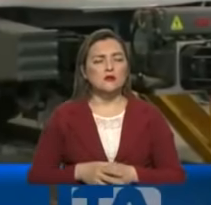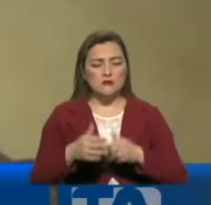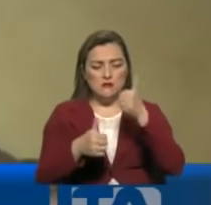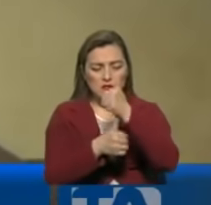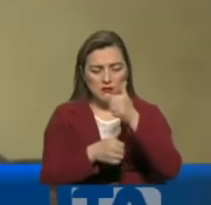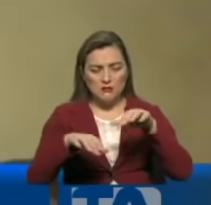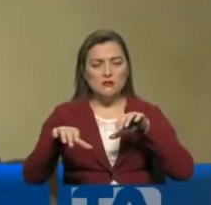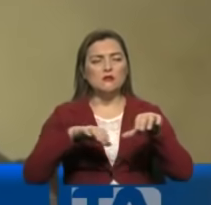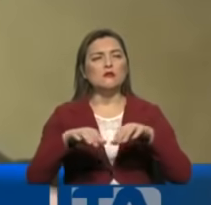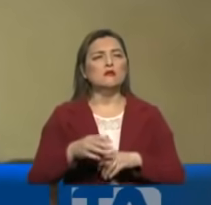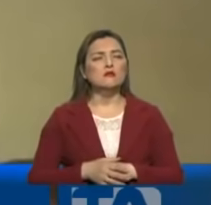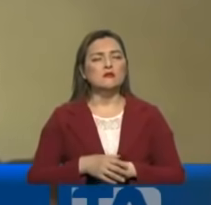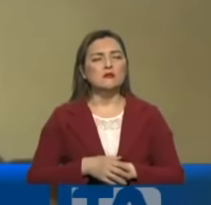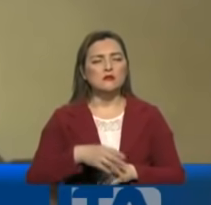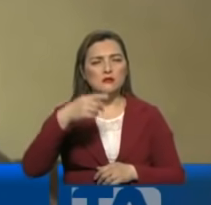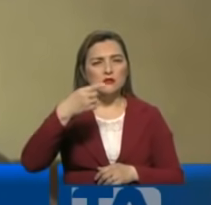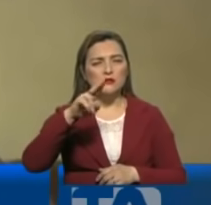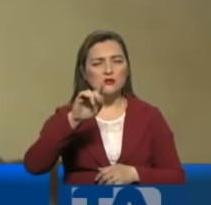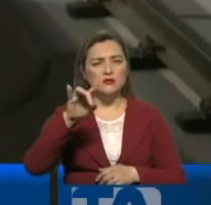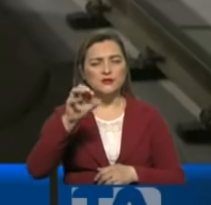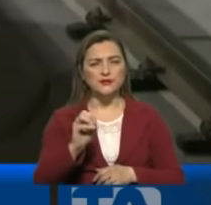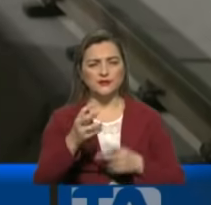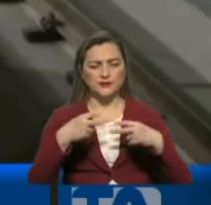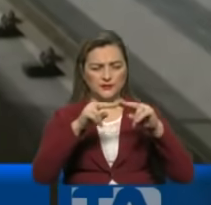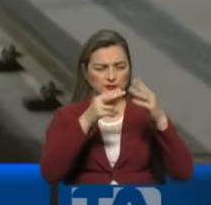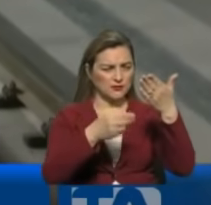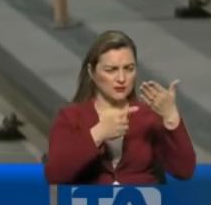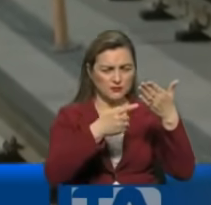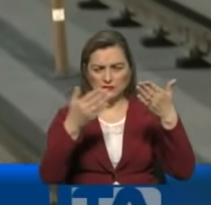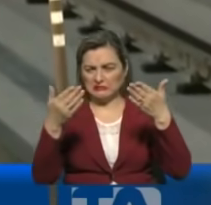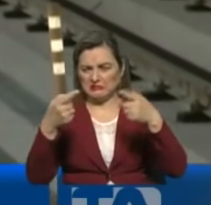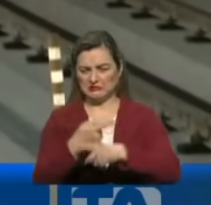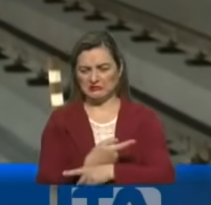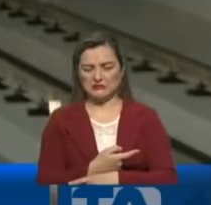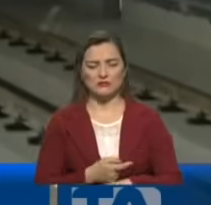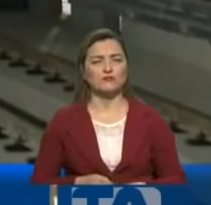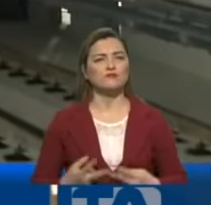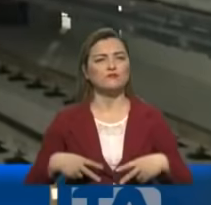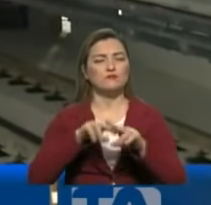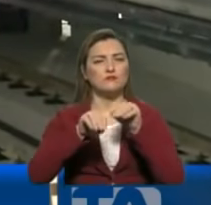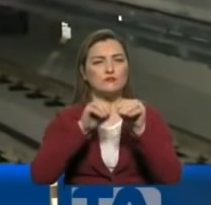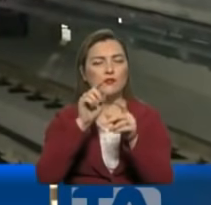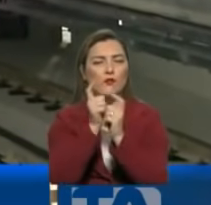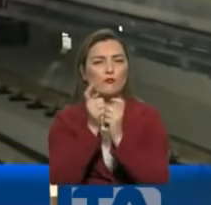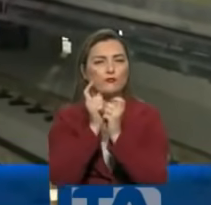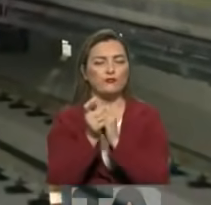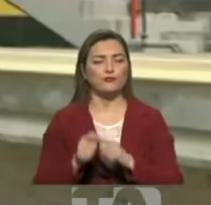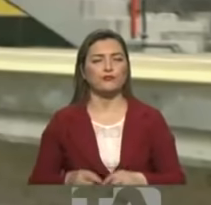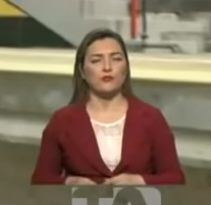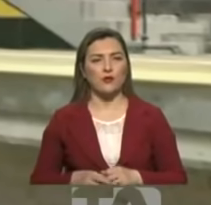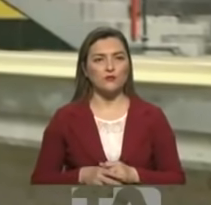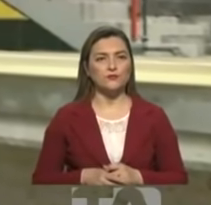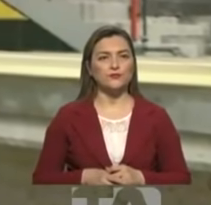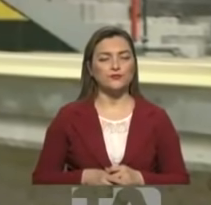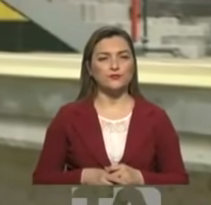subcoordinador Guido Páez señala que han encontrado cifras que no cuadran y variabilidad en costos en el informe que presentó la empresa pública del Metro de Quito